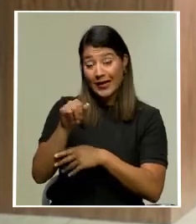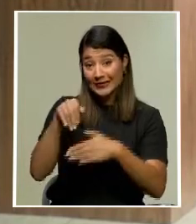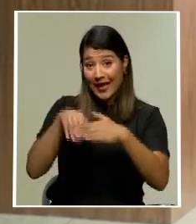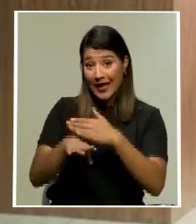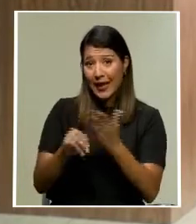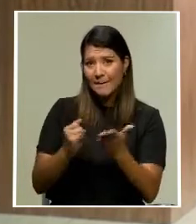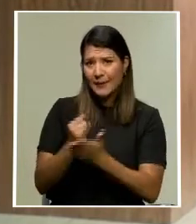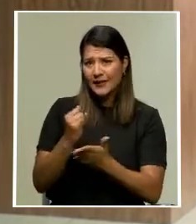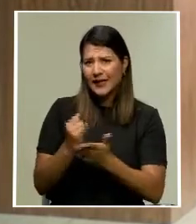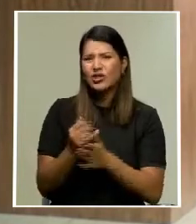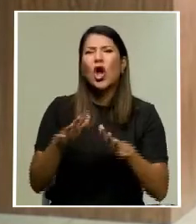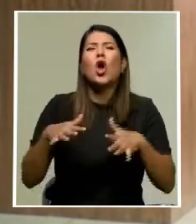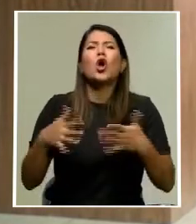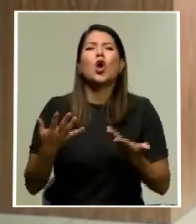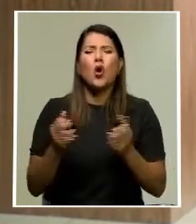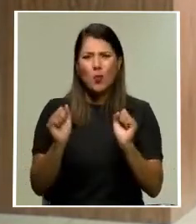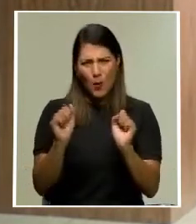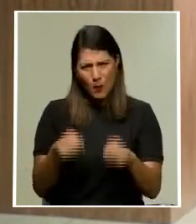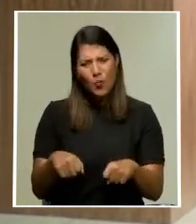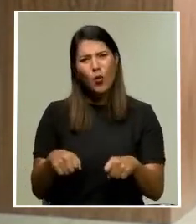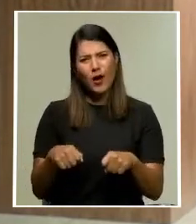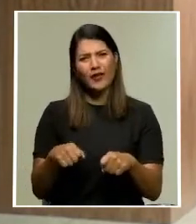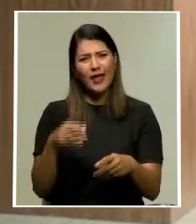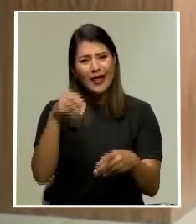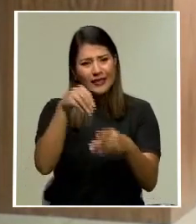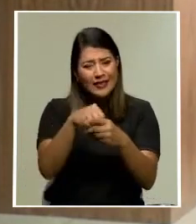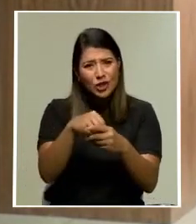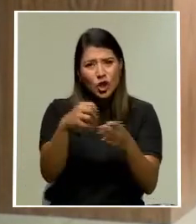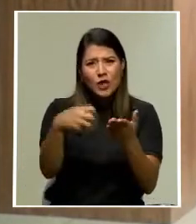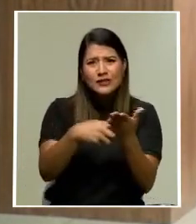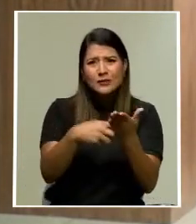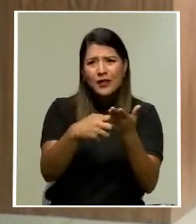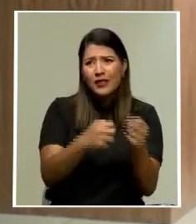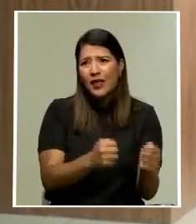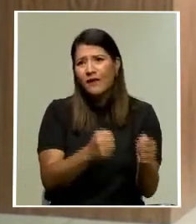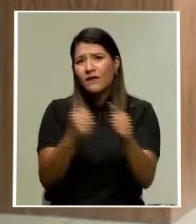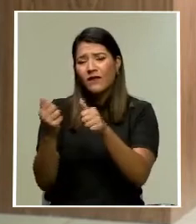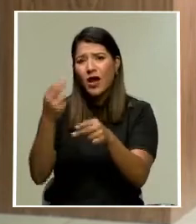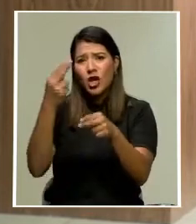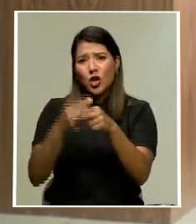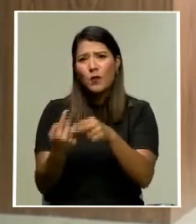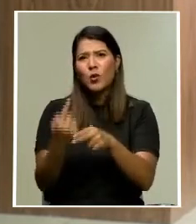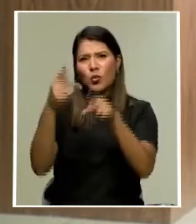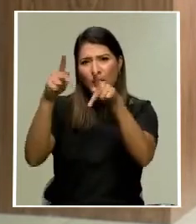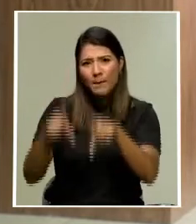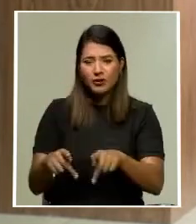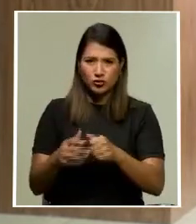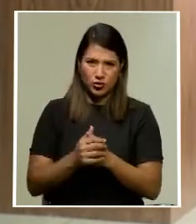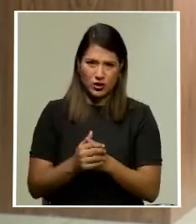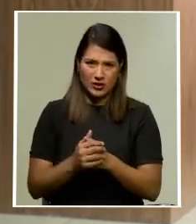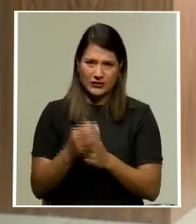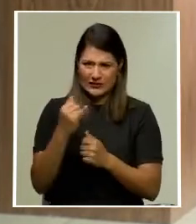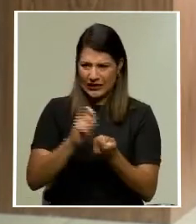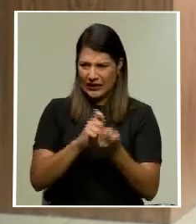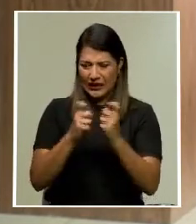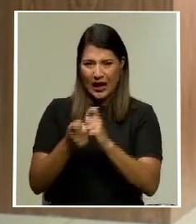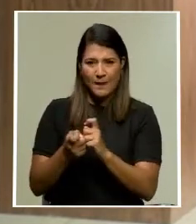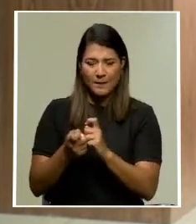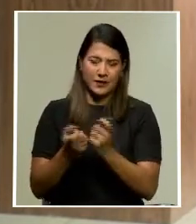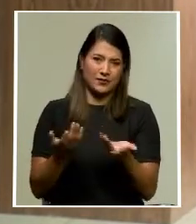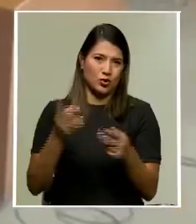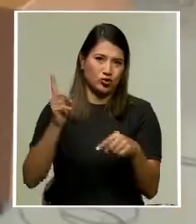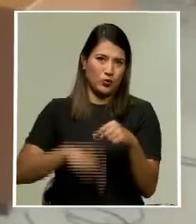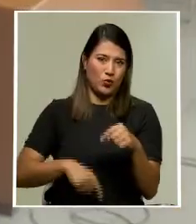borrar a una persona de un expediente físico mediante una modificación de un sistema de gestión en línea?